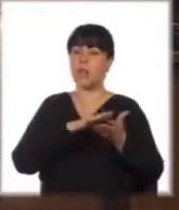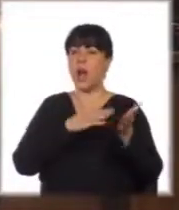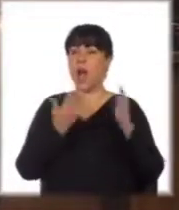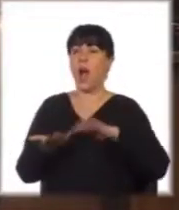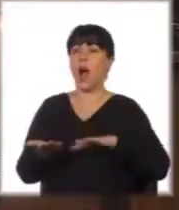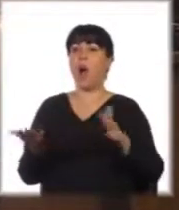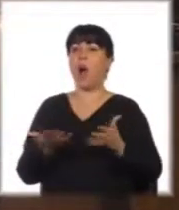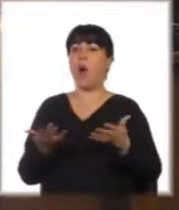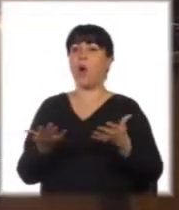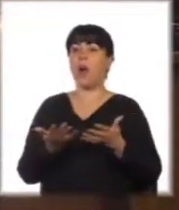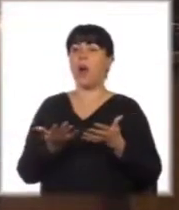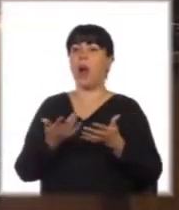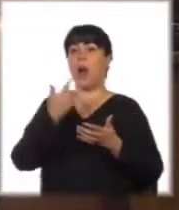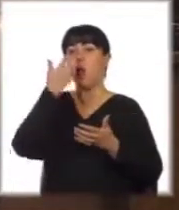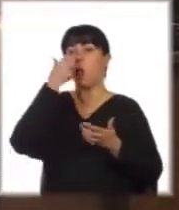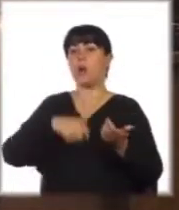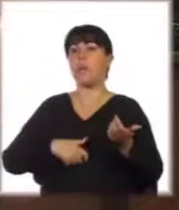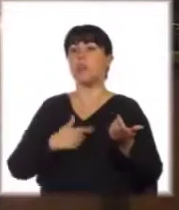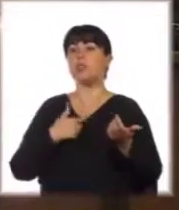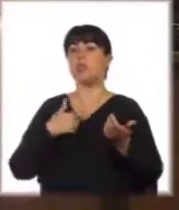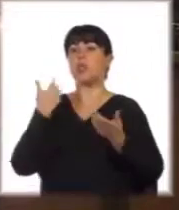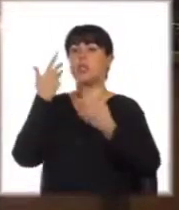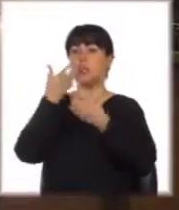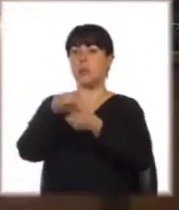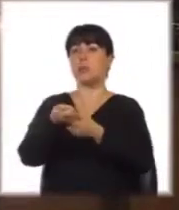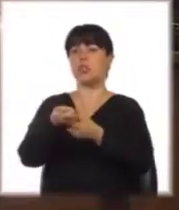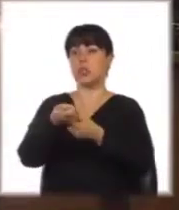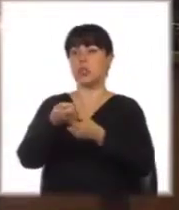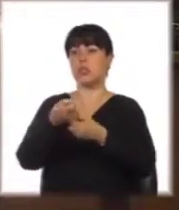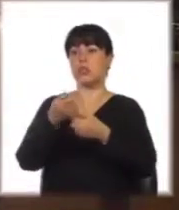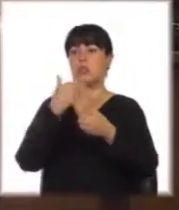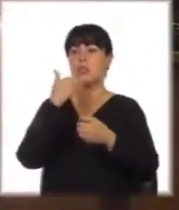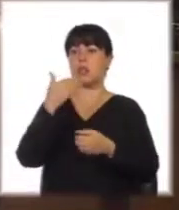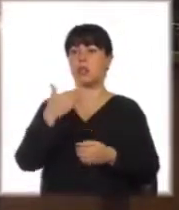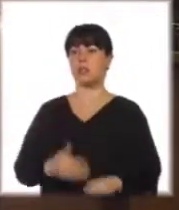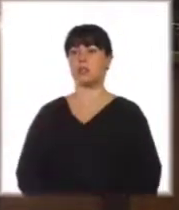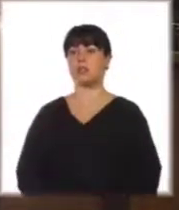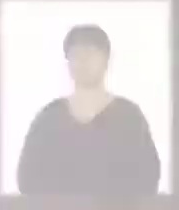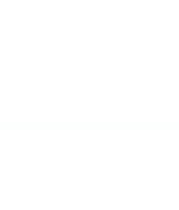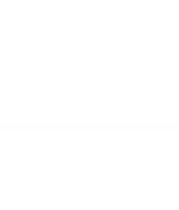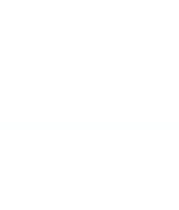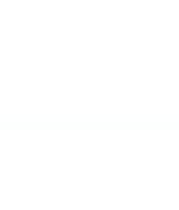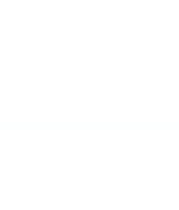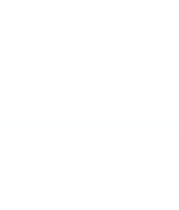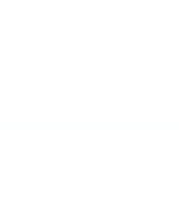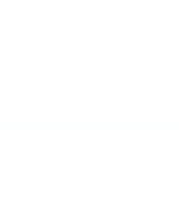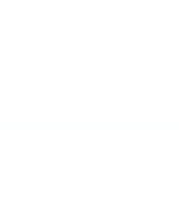alguien esté haciendo algo. Muchas gracias, señor presidente.